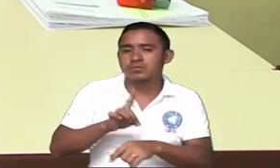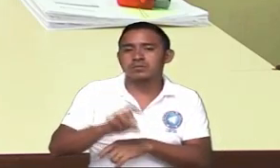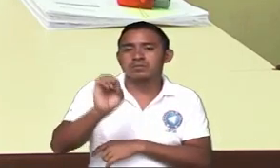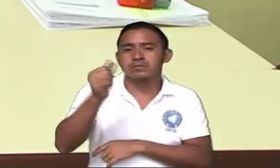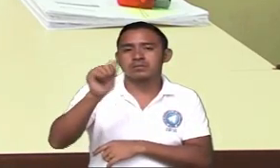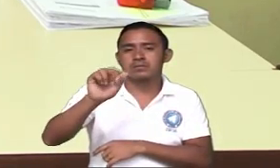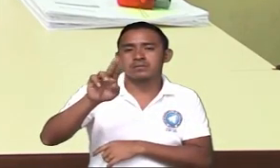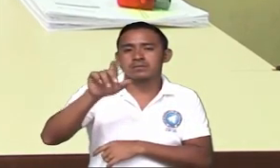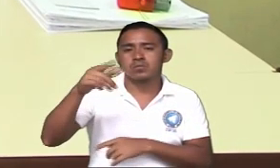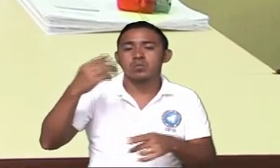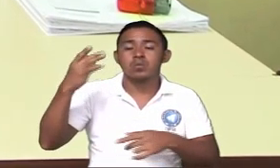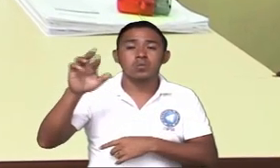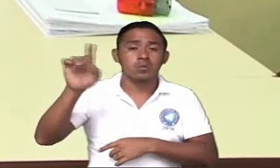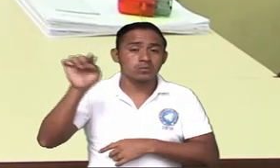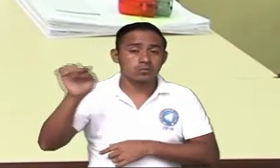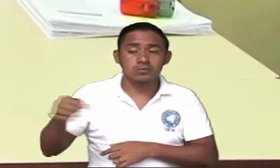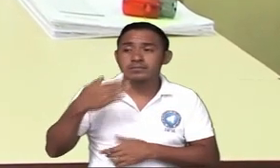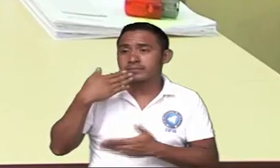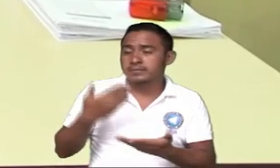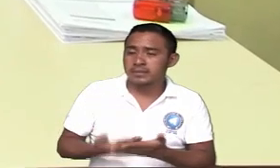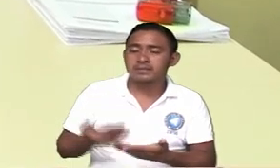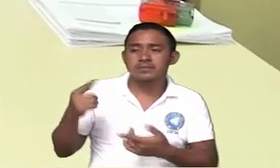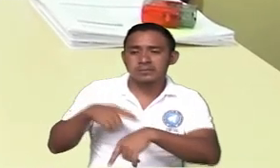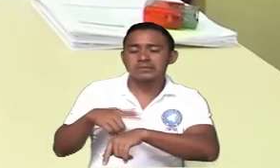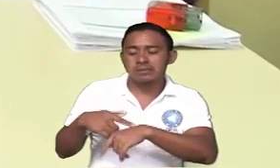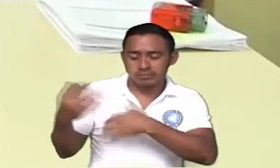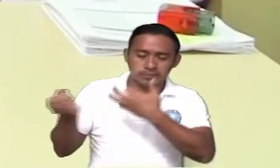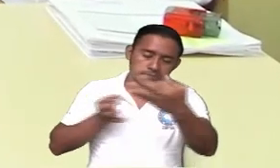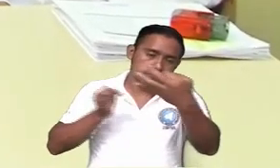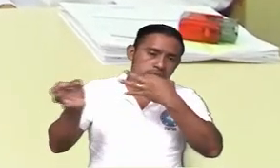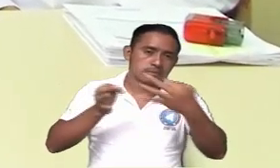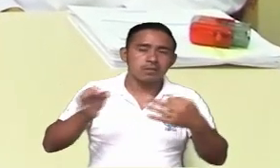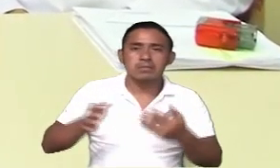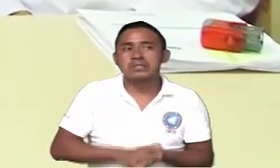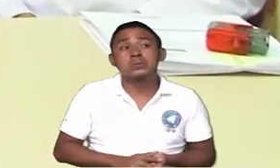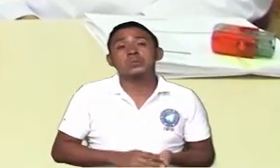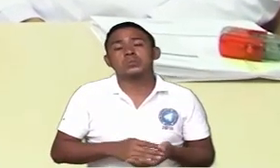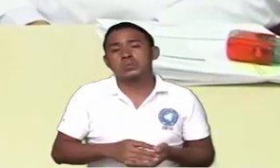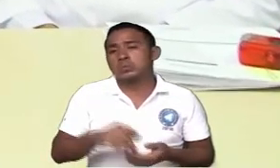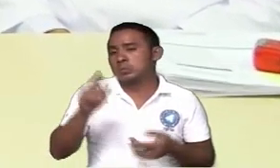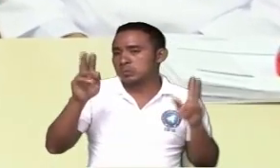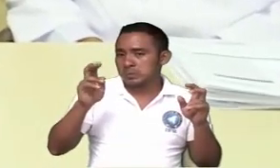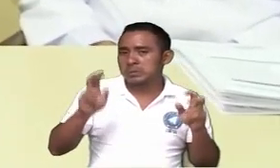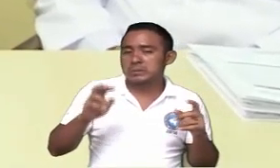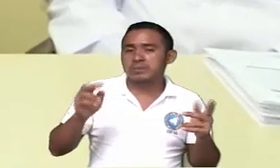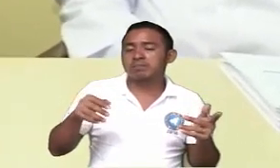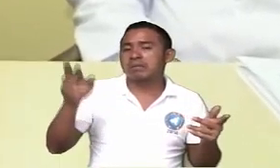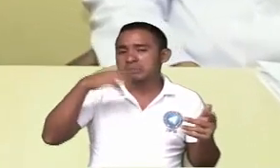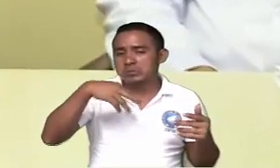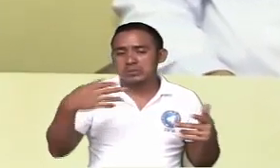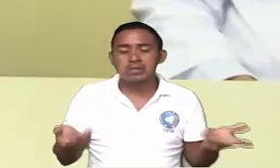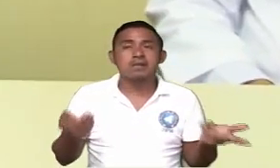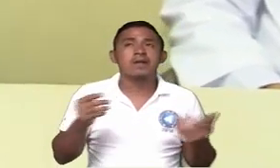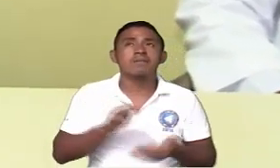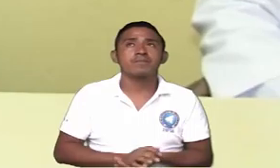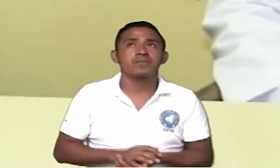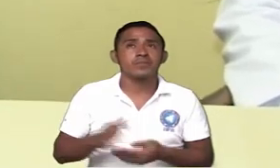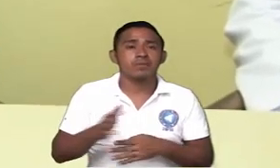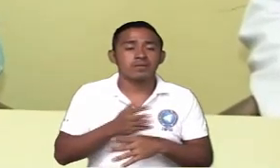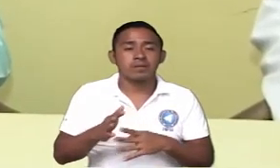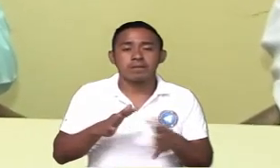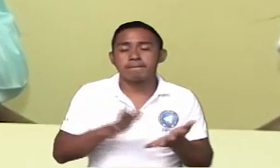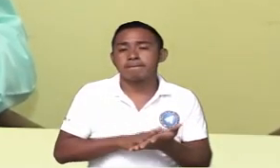Cruz, le agradecemos por su tiempo. Creo que es un importante tema, no muy común. No se trata muy a menudo en los programas de